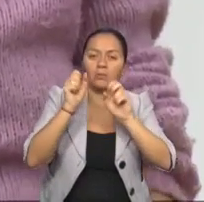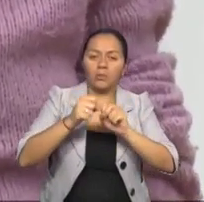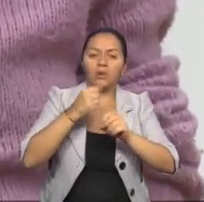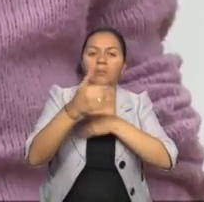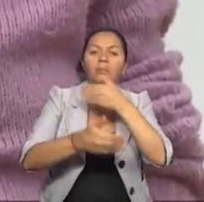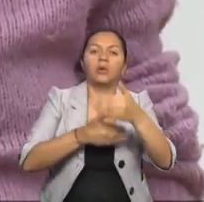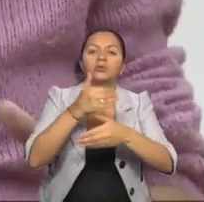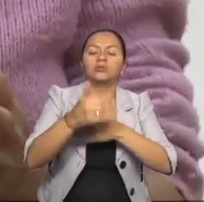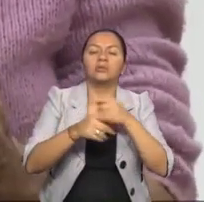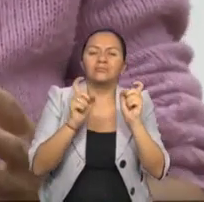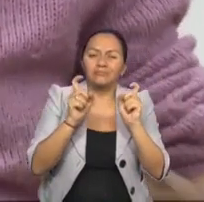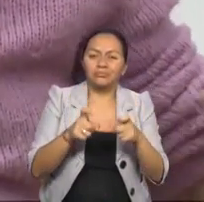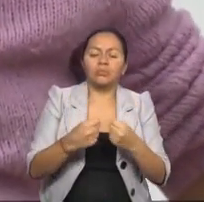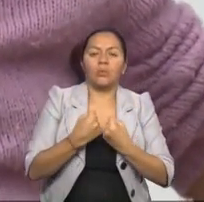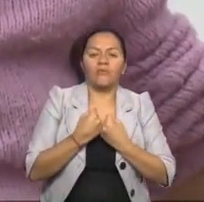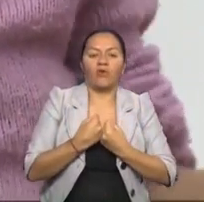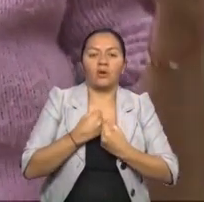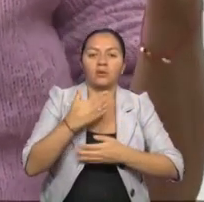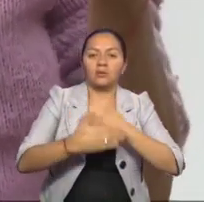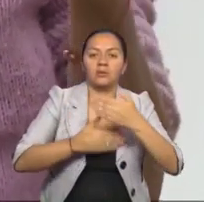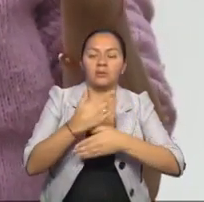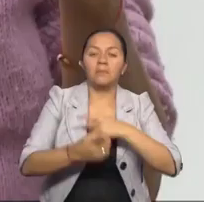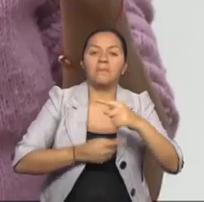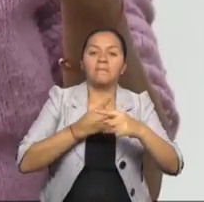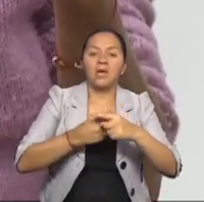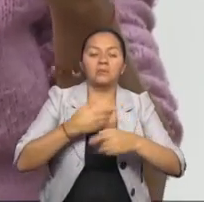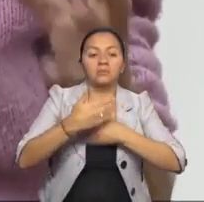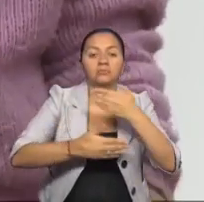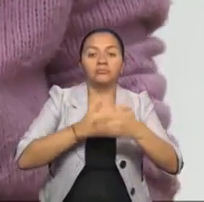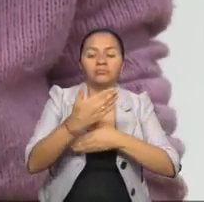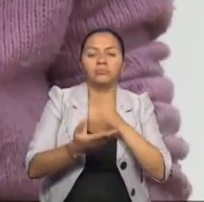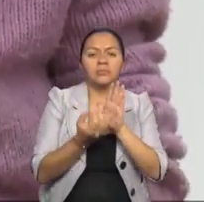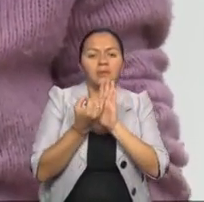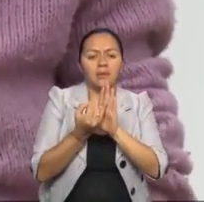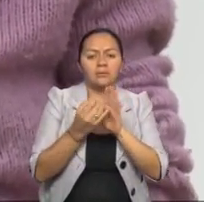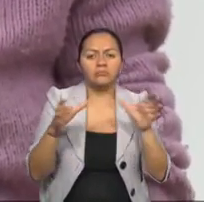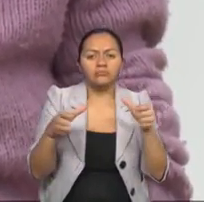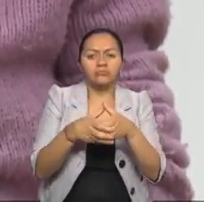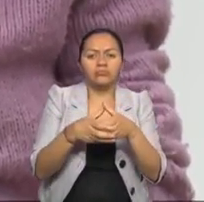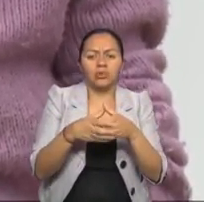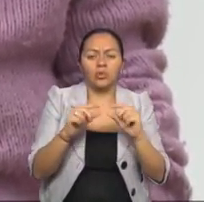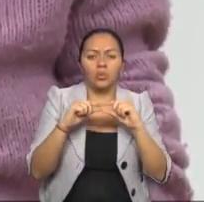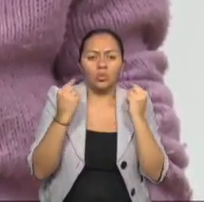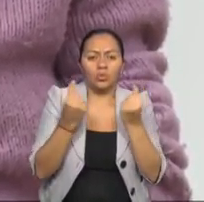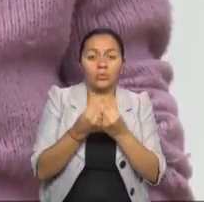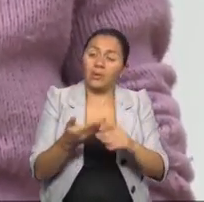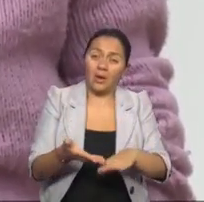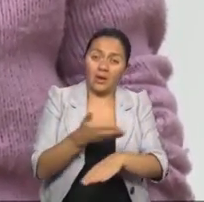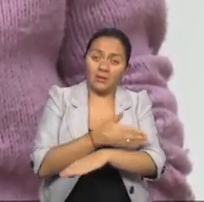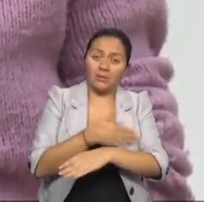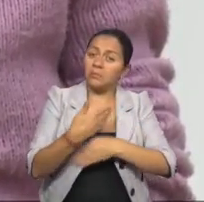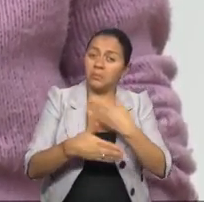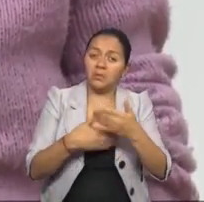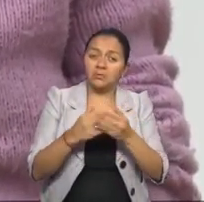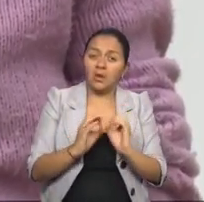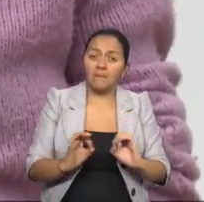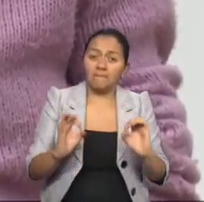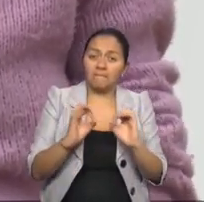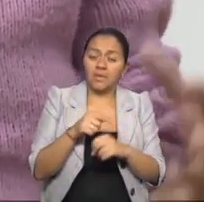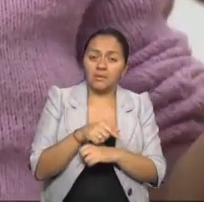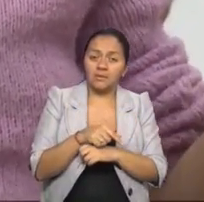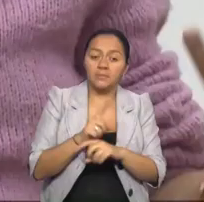fuertes y generar una identidad grupal que otros procesos no tienen